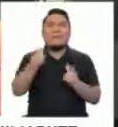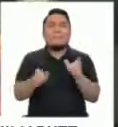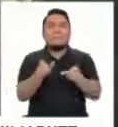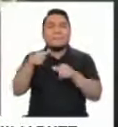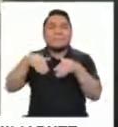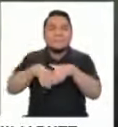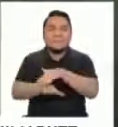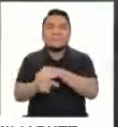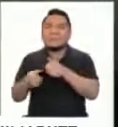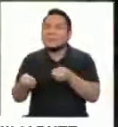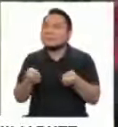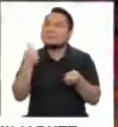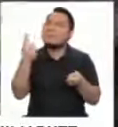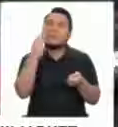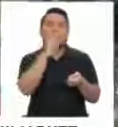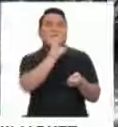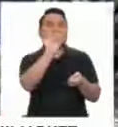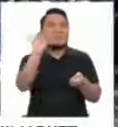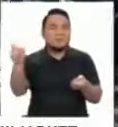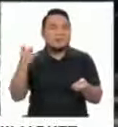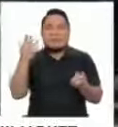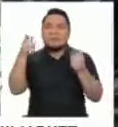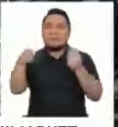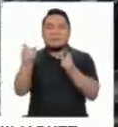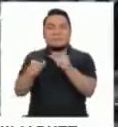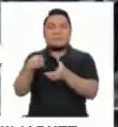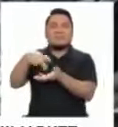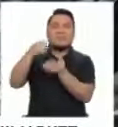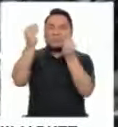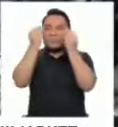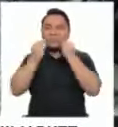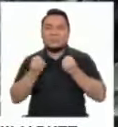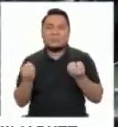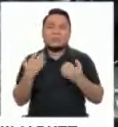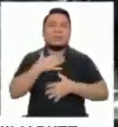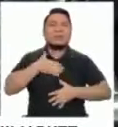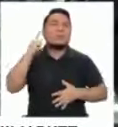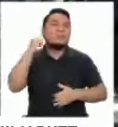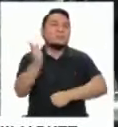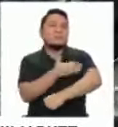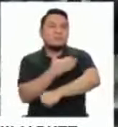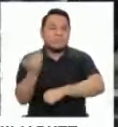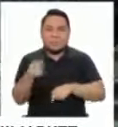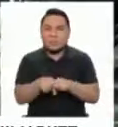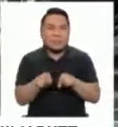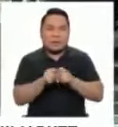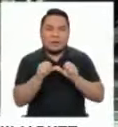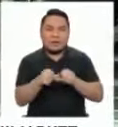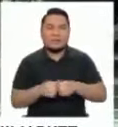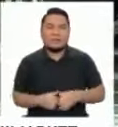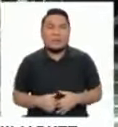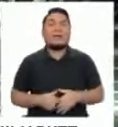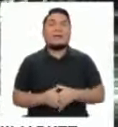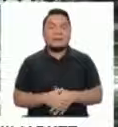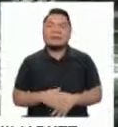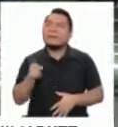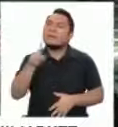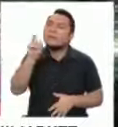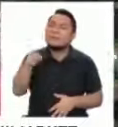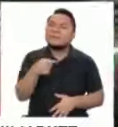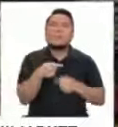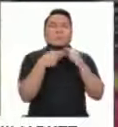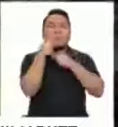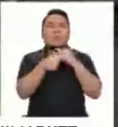una experiencia distinta. Muy buenas tardes. ¿Cómo estás? ¿Qué tal? Gracias. Hola, ¿qué tal? Buenas tardes. Cuéntenos, ¿cuál es esa